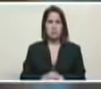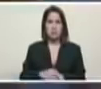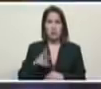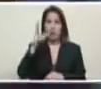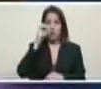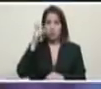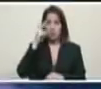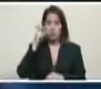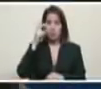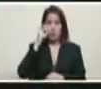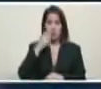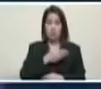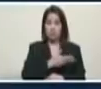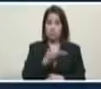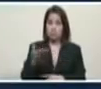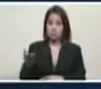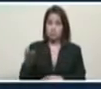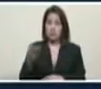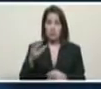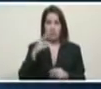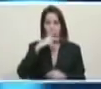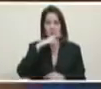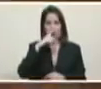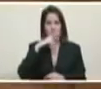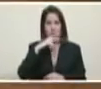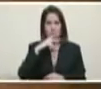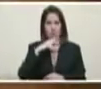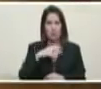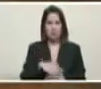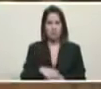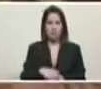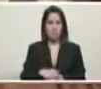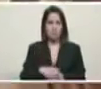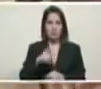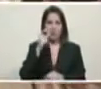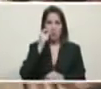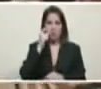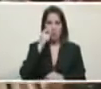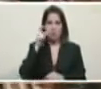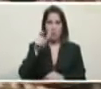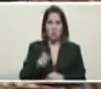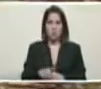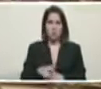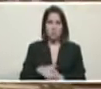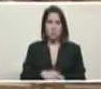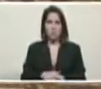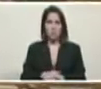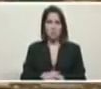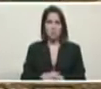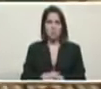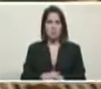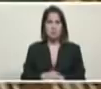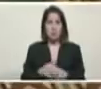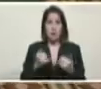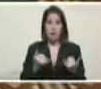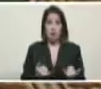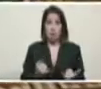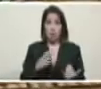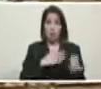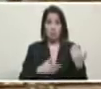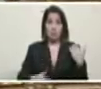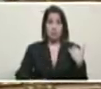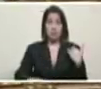Escuchaban entonces allí las palabras de este... Palabras del ciudadano Nicolás Maduro